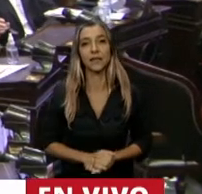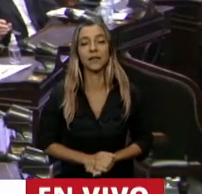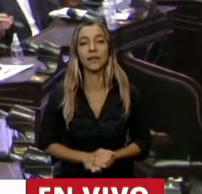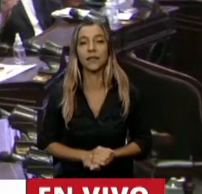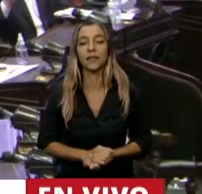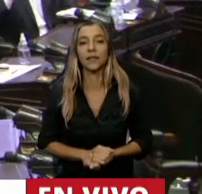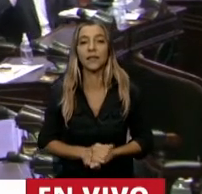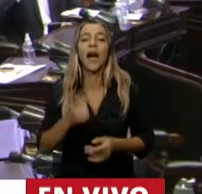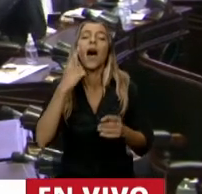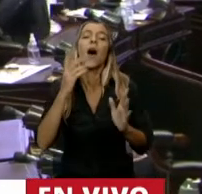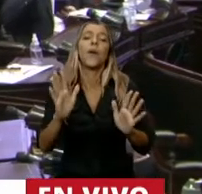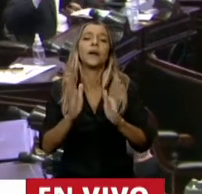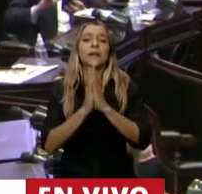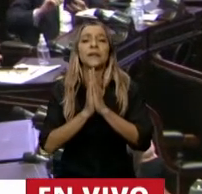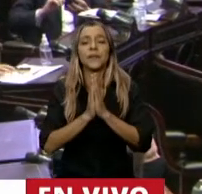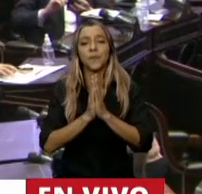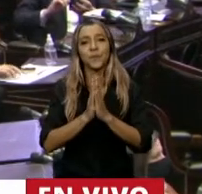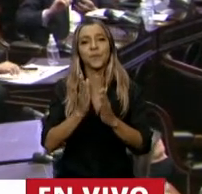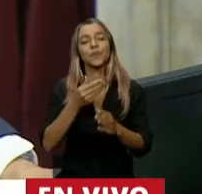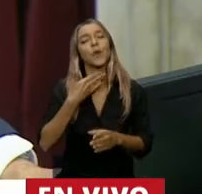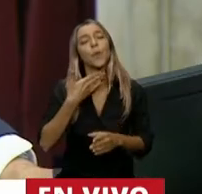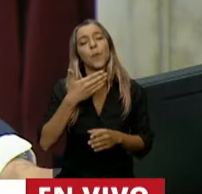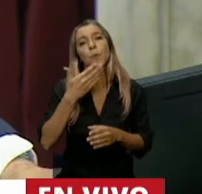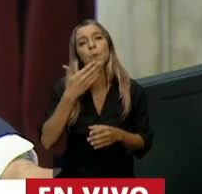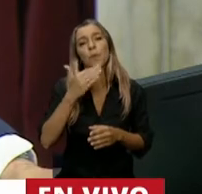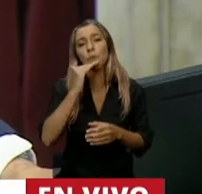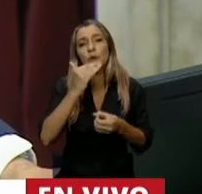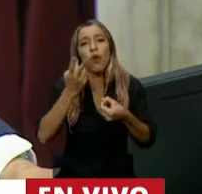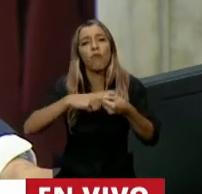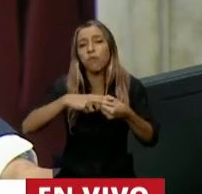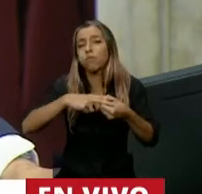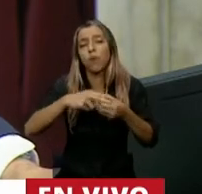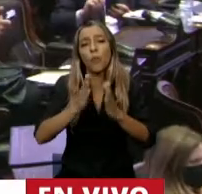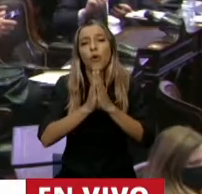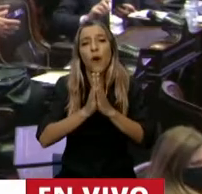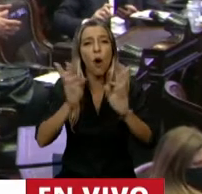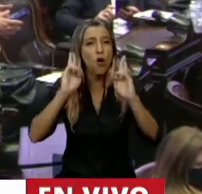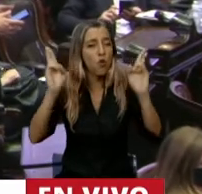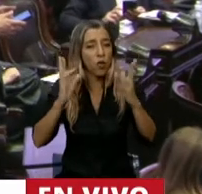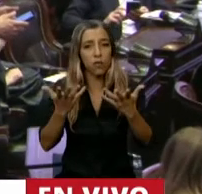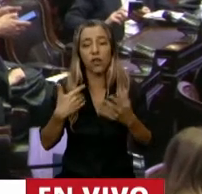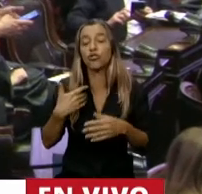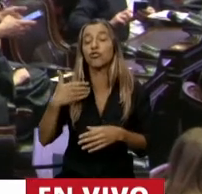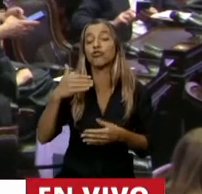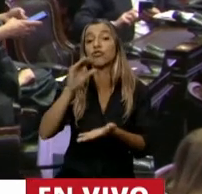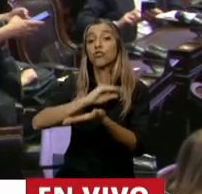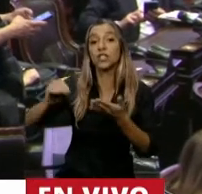A ver, los que tienen el micrófono abierto, ciérrenlo, por favor. La diputada Mónica Macha, ausente a la hora de